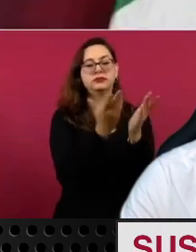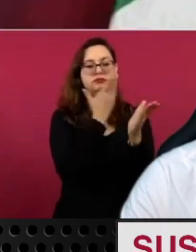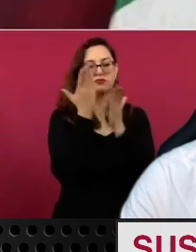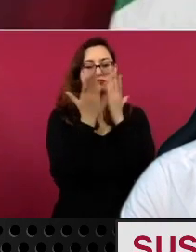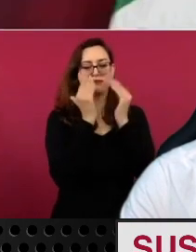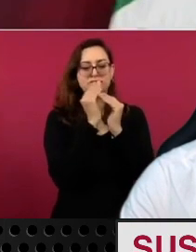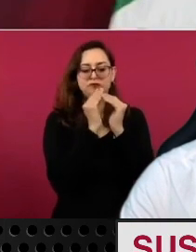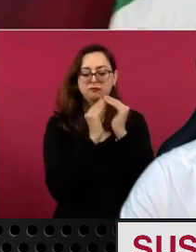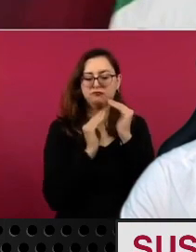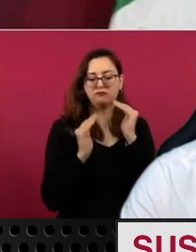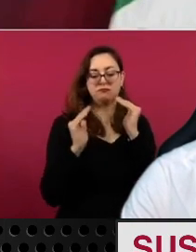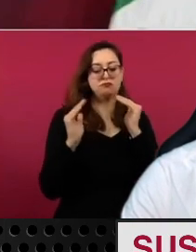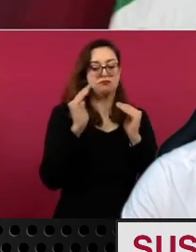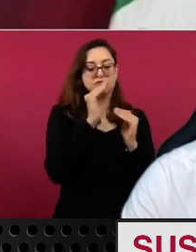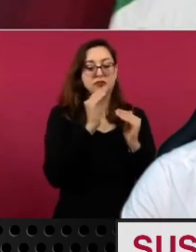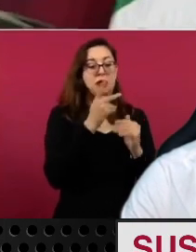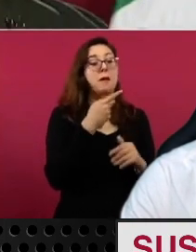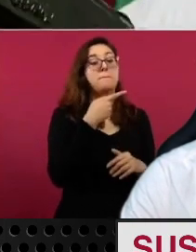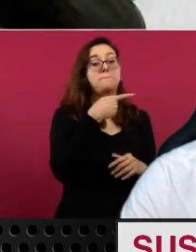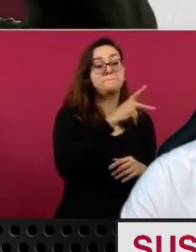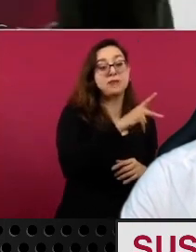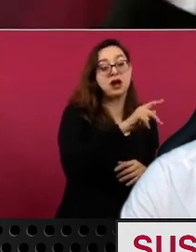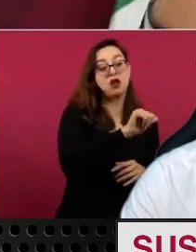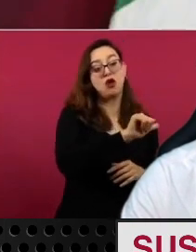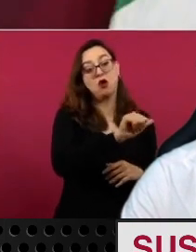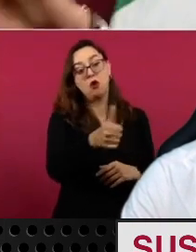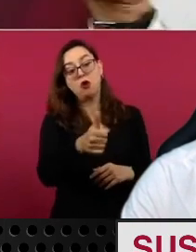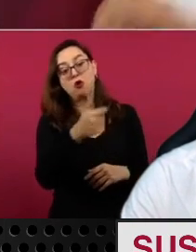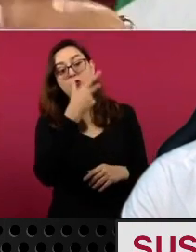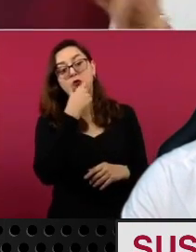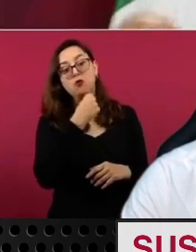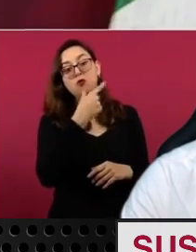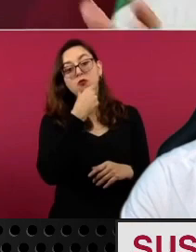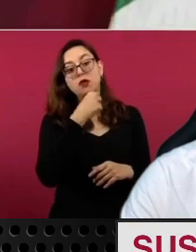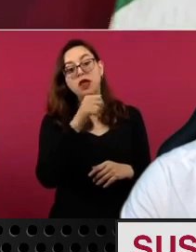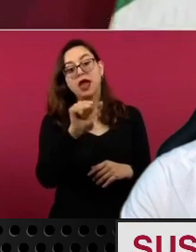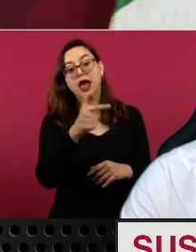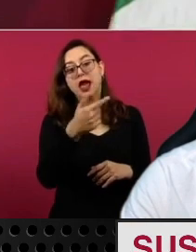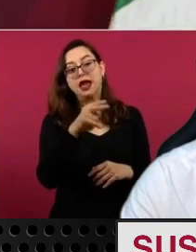a Paz como a los de Héctor Aguilar